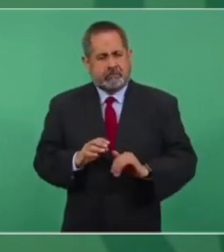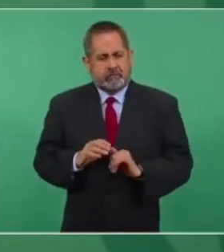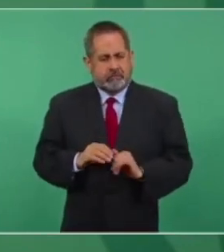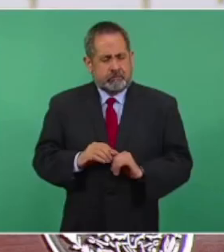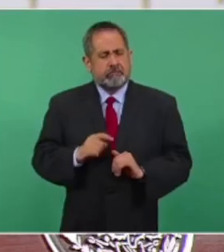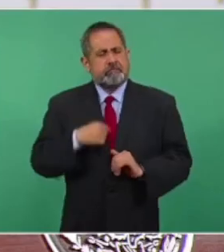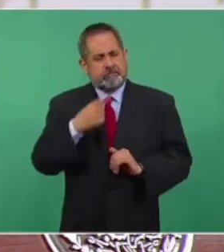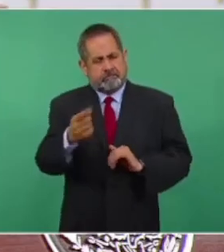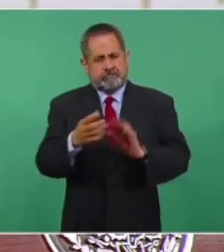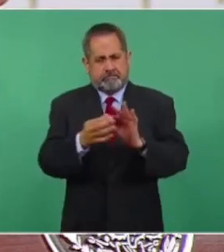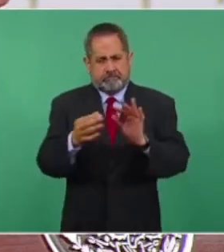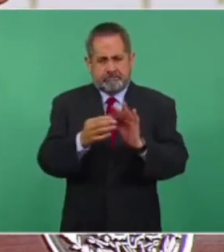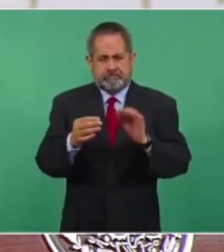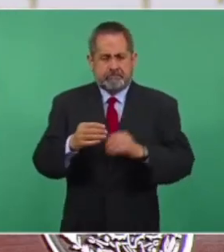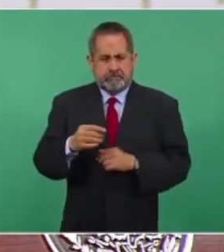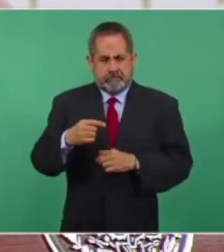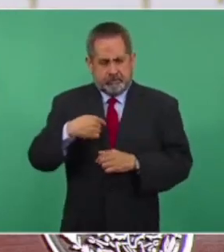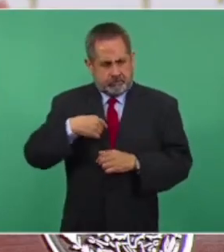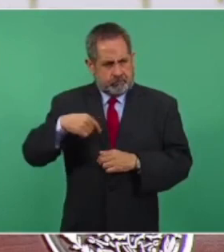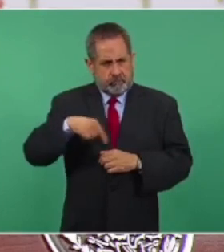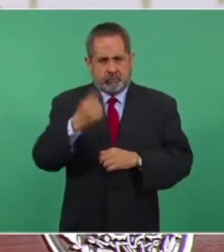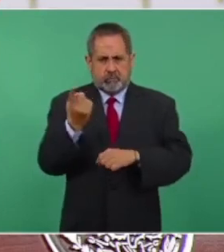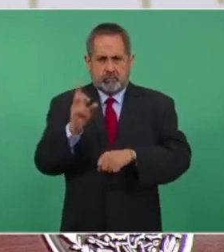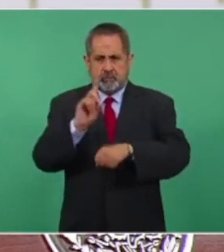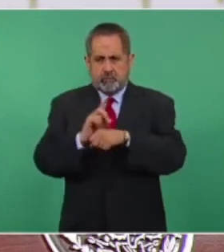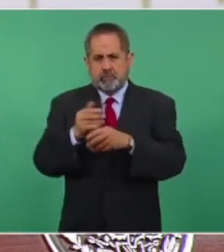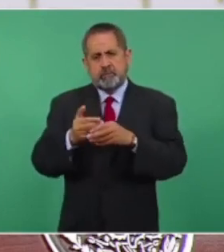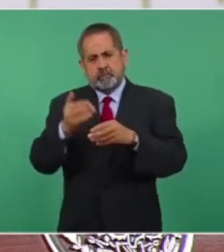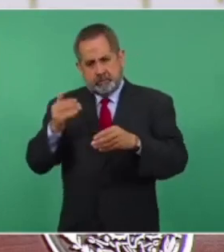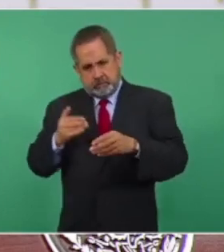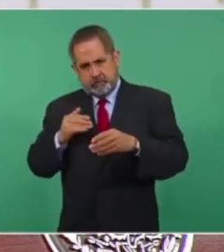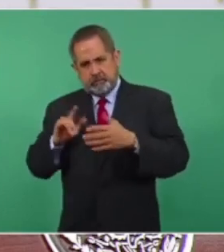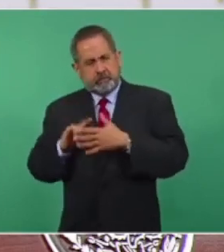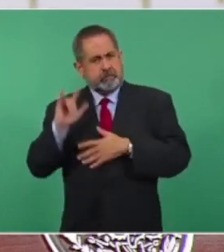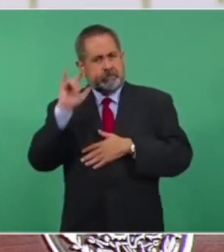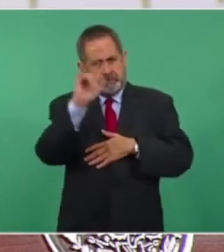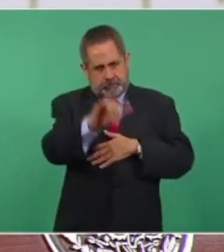yo me voy un día antes,